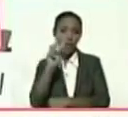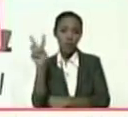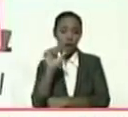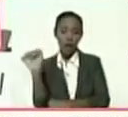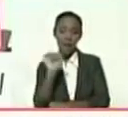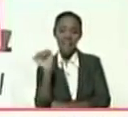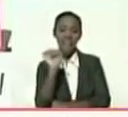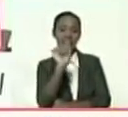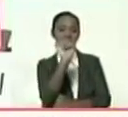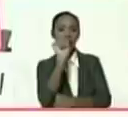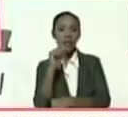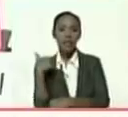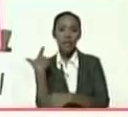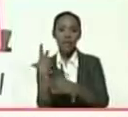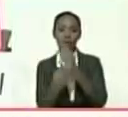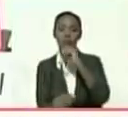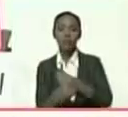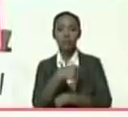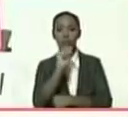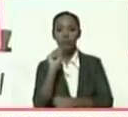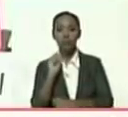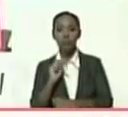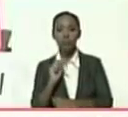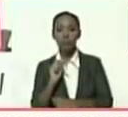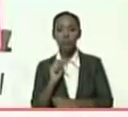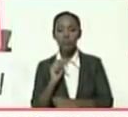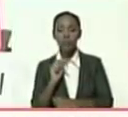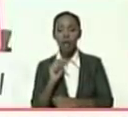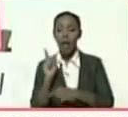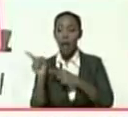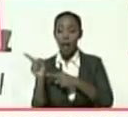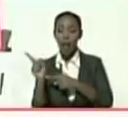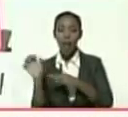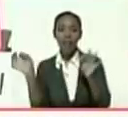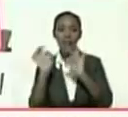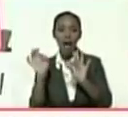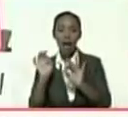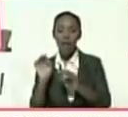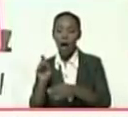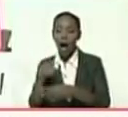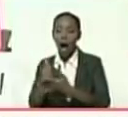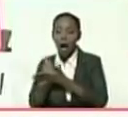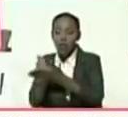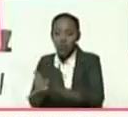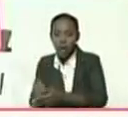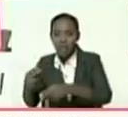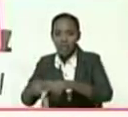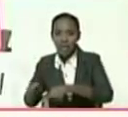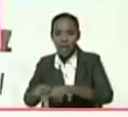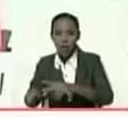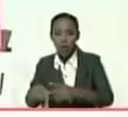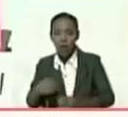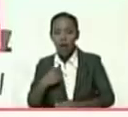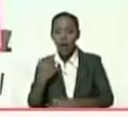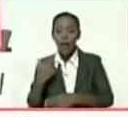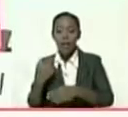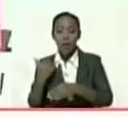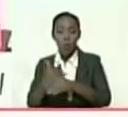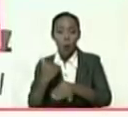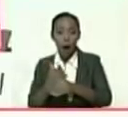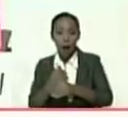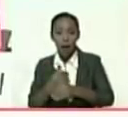su carro, con su camioneta. Fue incapaz ni siquiera de socorrer al niño estando en